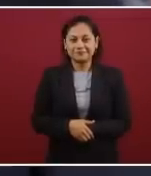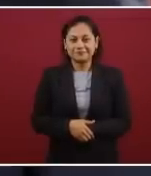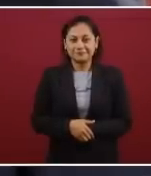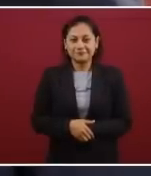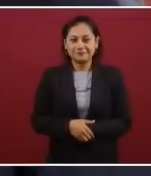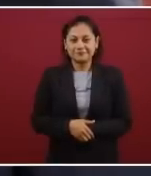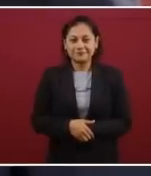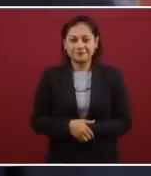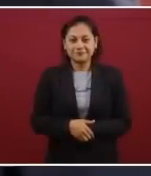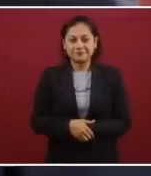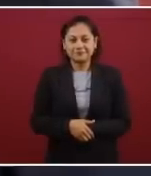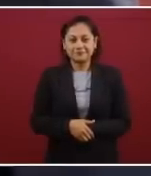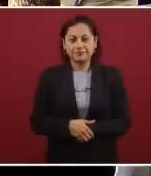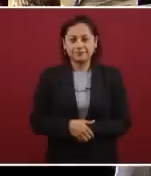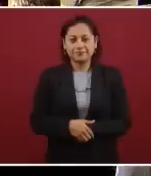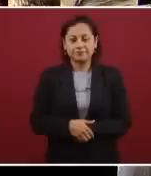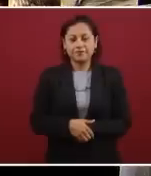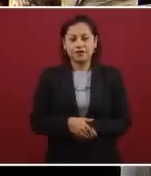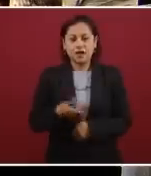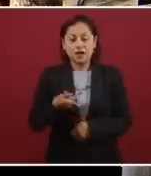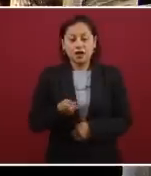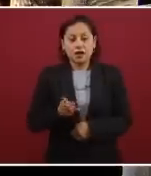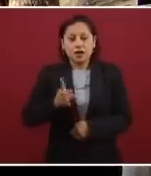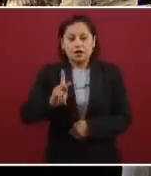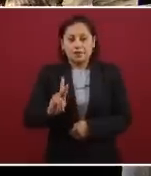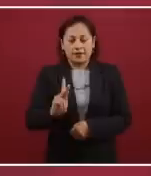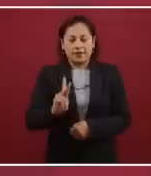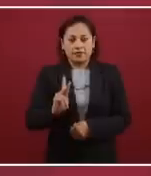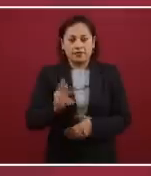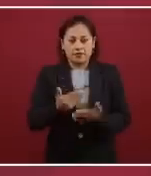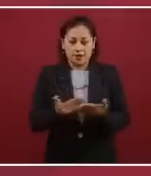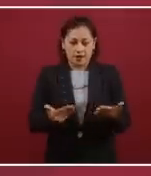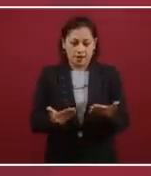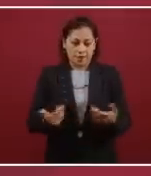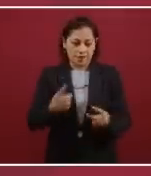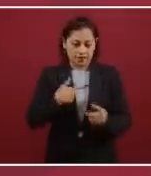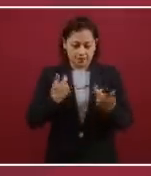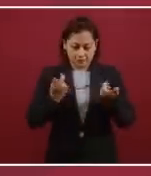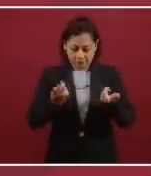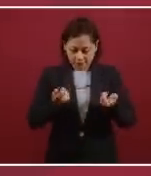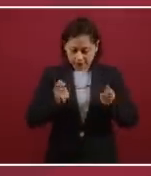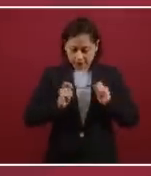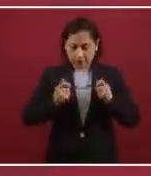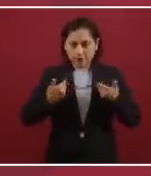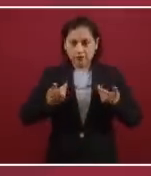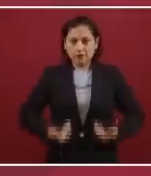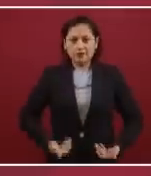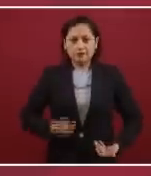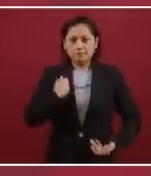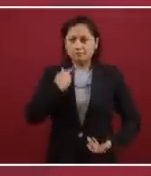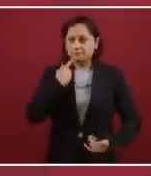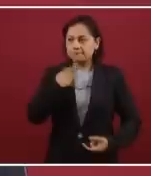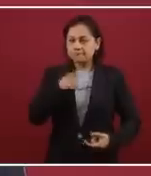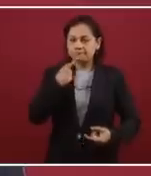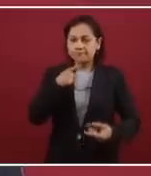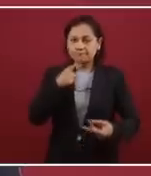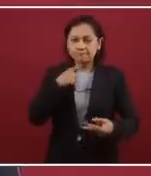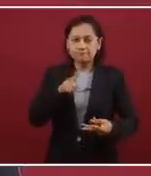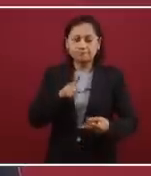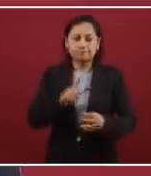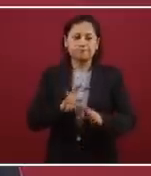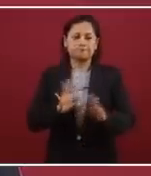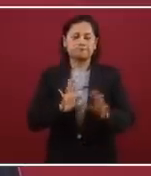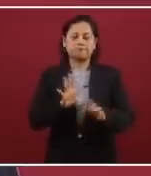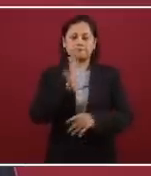ahora no puedo yo estar presentando esas denuncias. Ya he dado